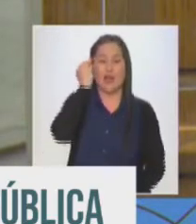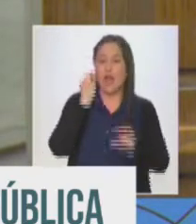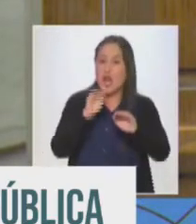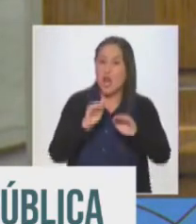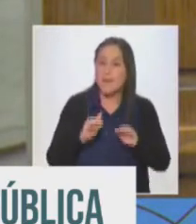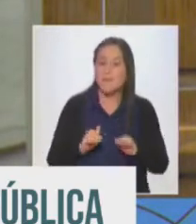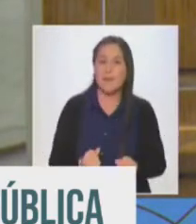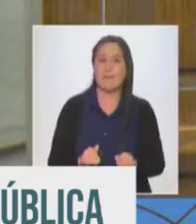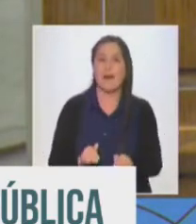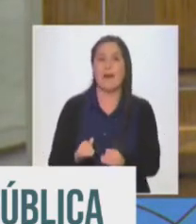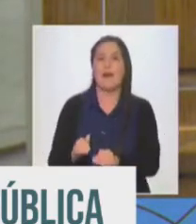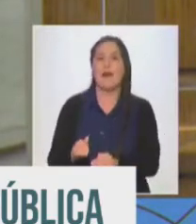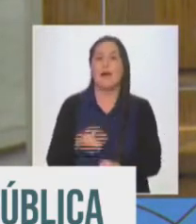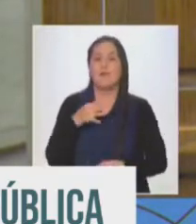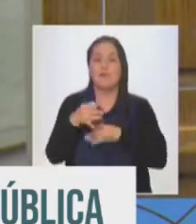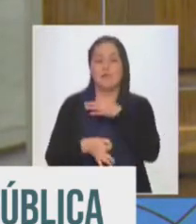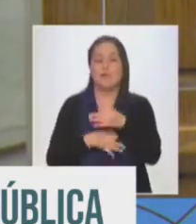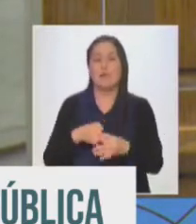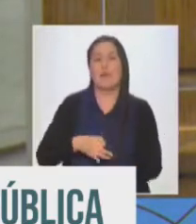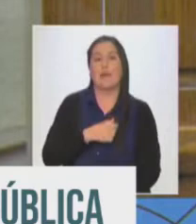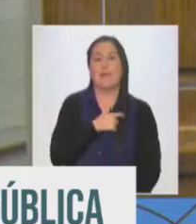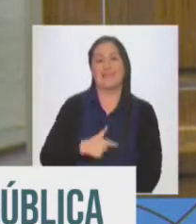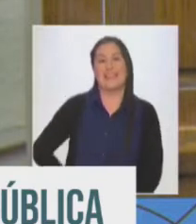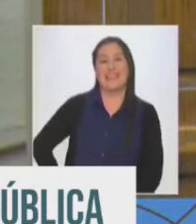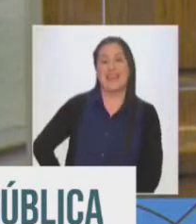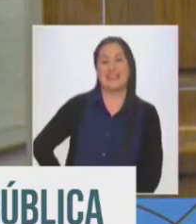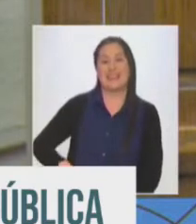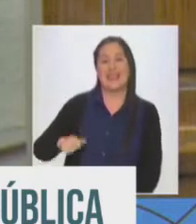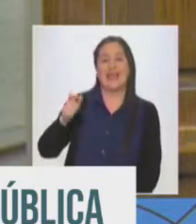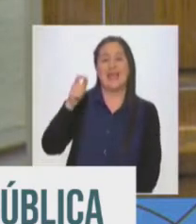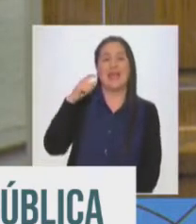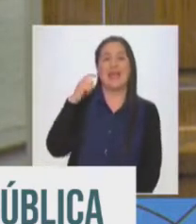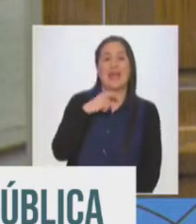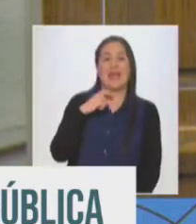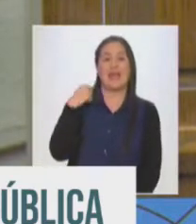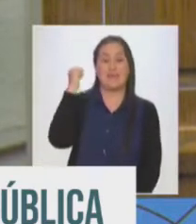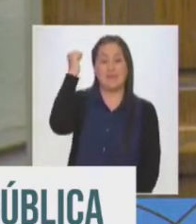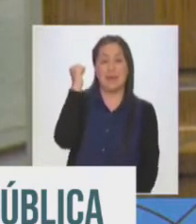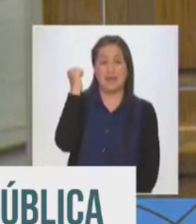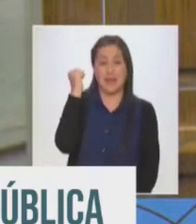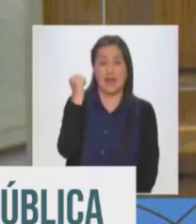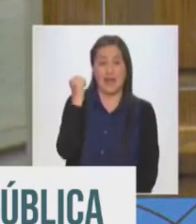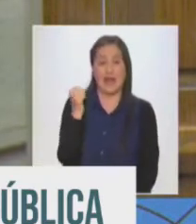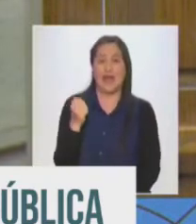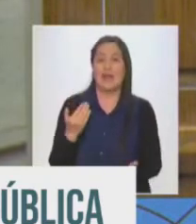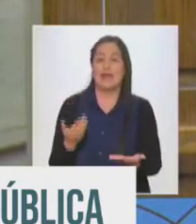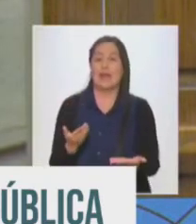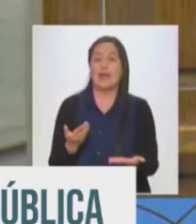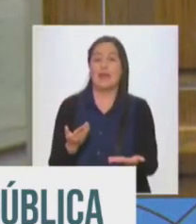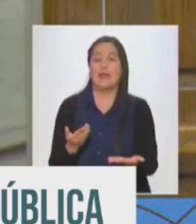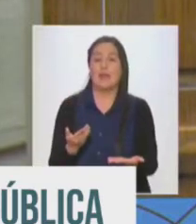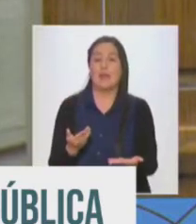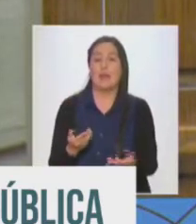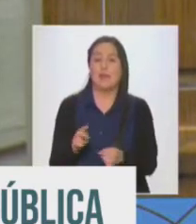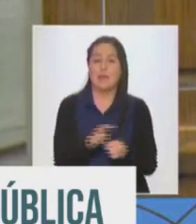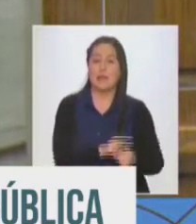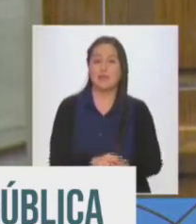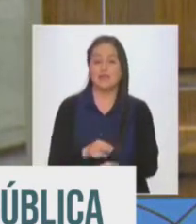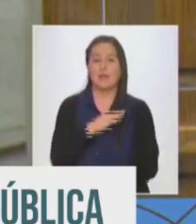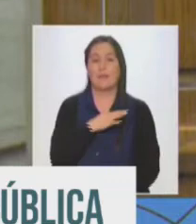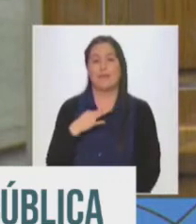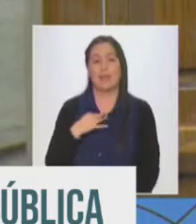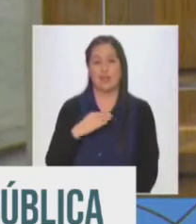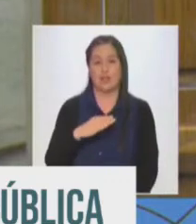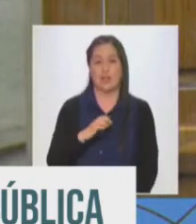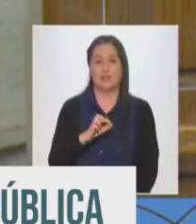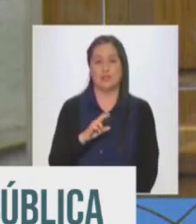del presidente Piñera cuando era senador y fundaba su voto en relación a la destitución del ministro Cerda. Hablaba de la